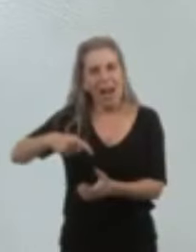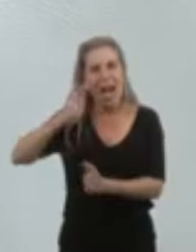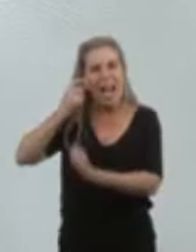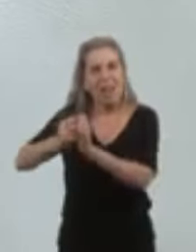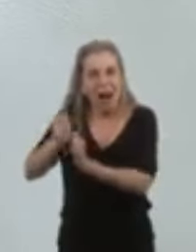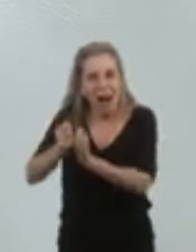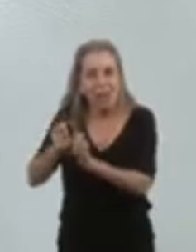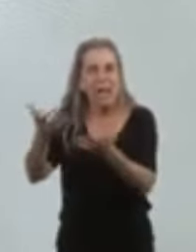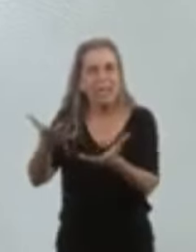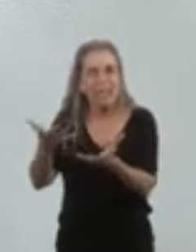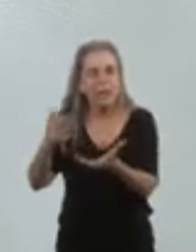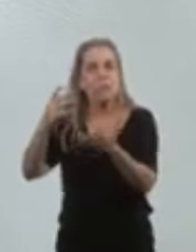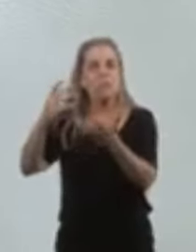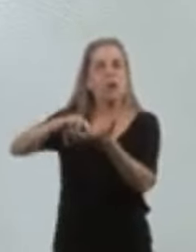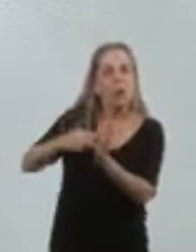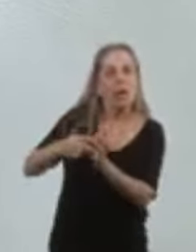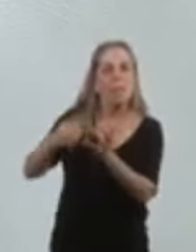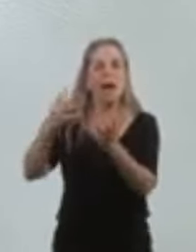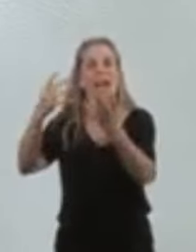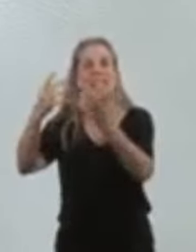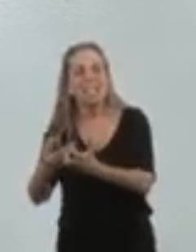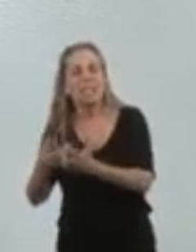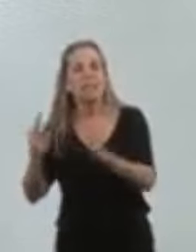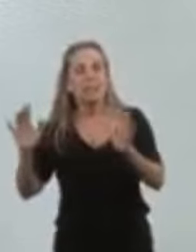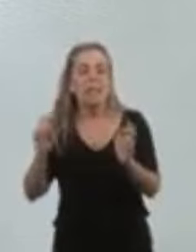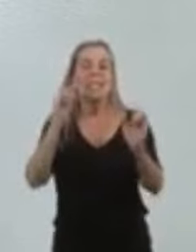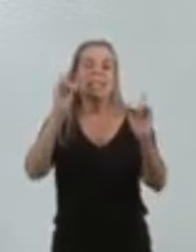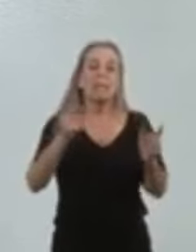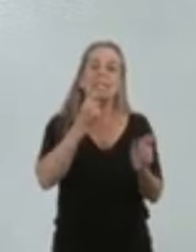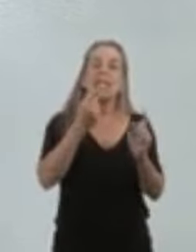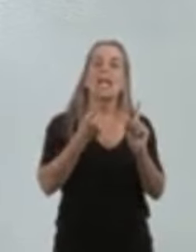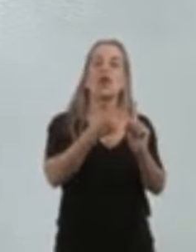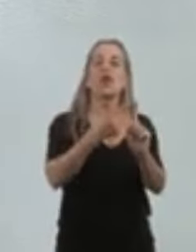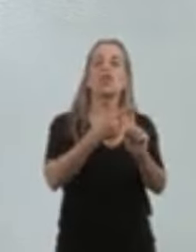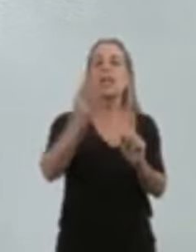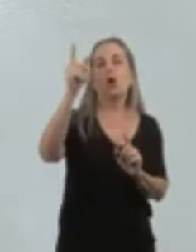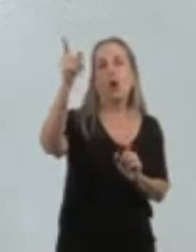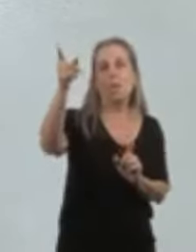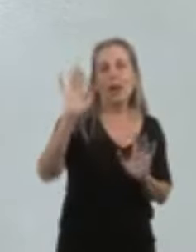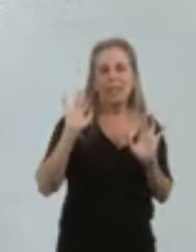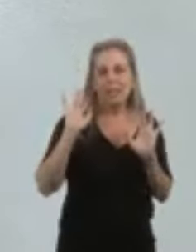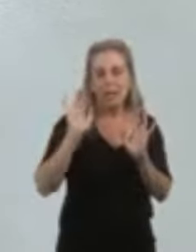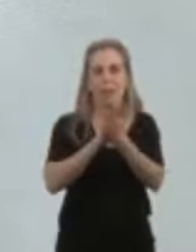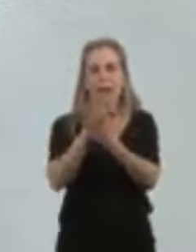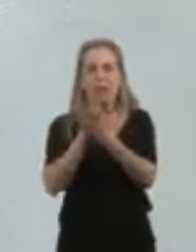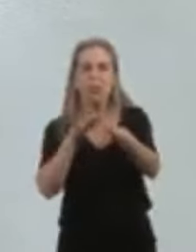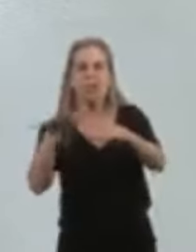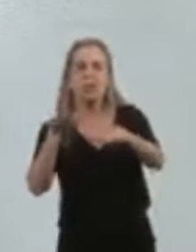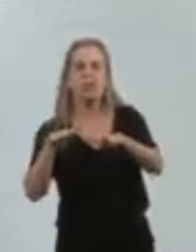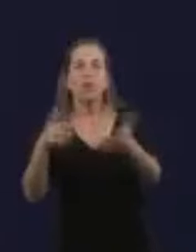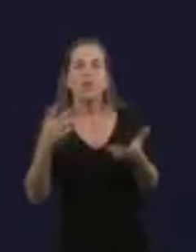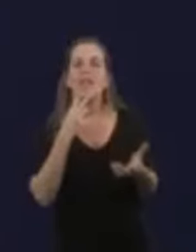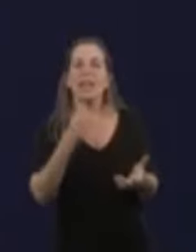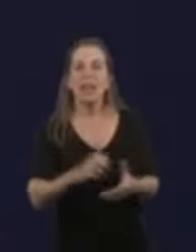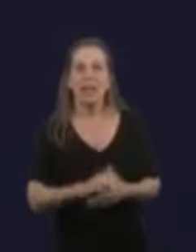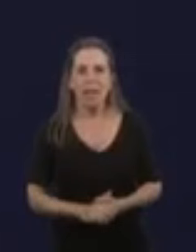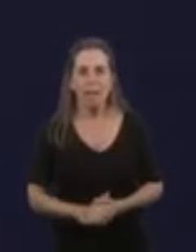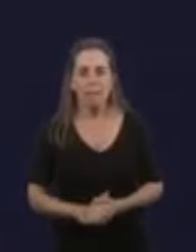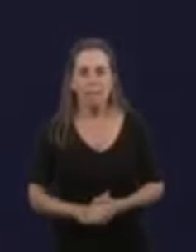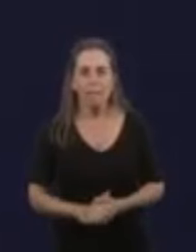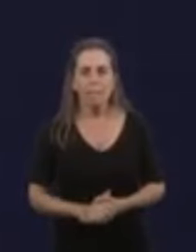mínimamente en un título en eso y si hay gestiones con que ha sido el principal proveedor en términos energéticos de la Argentina